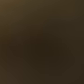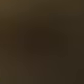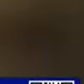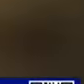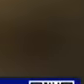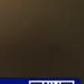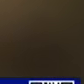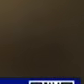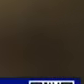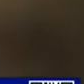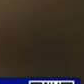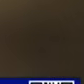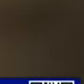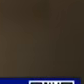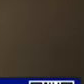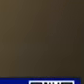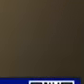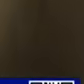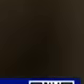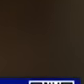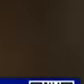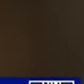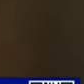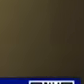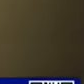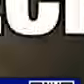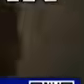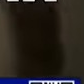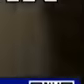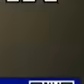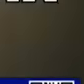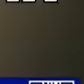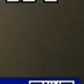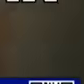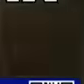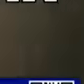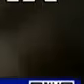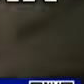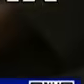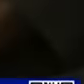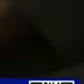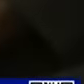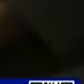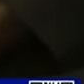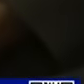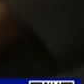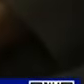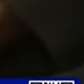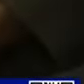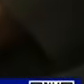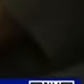La campaña continúa porque Abraham nos necesita.